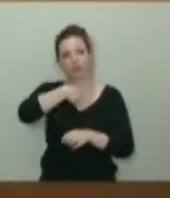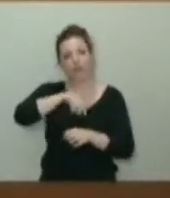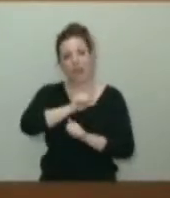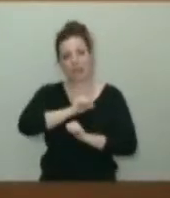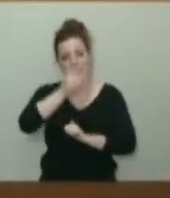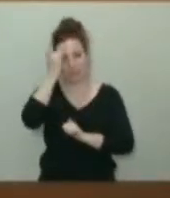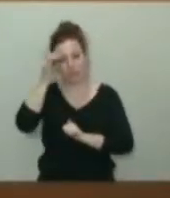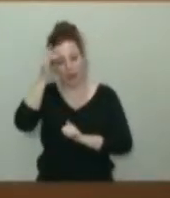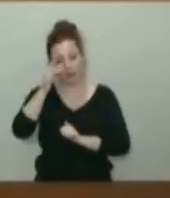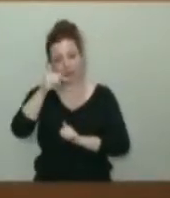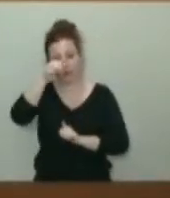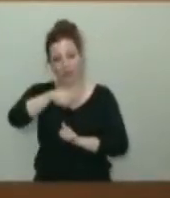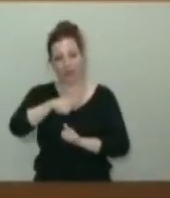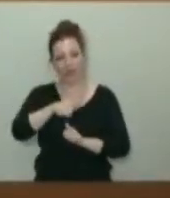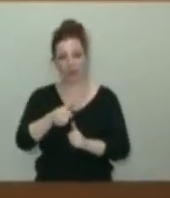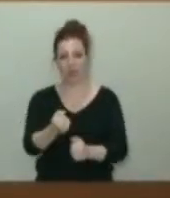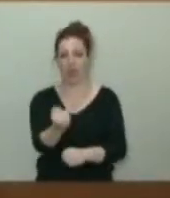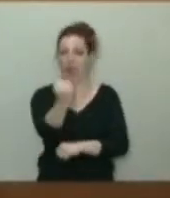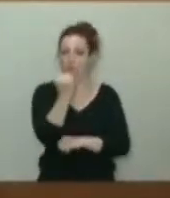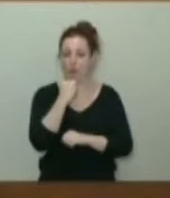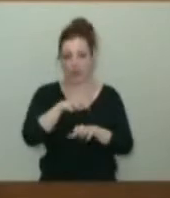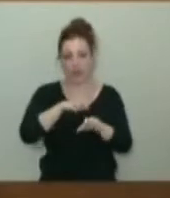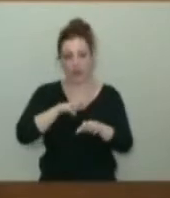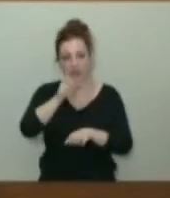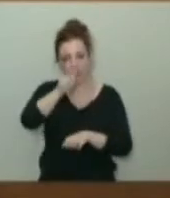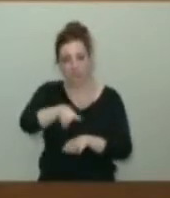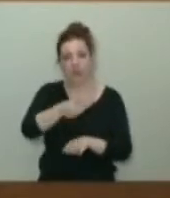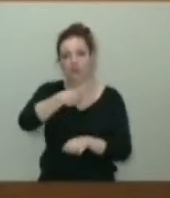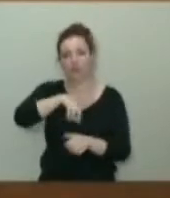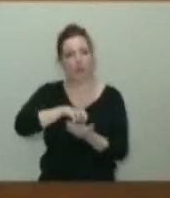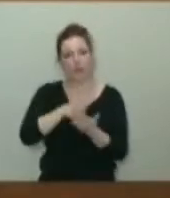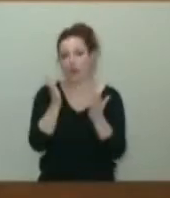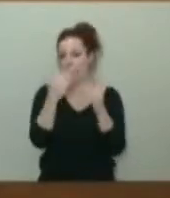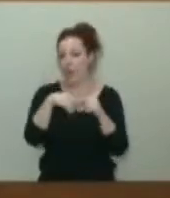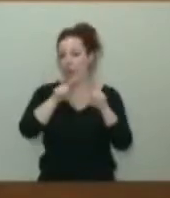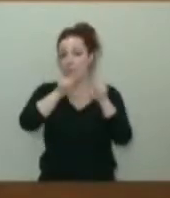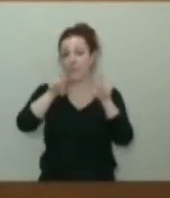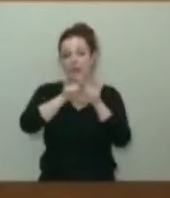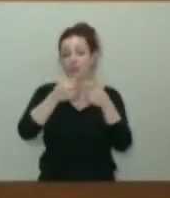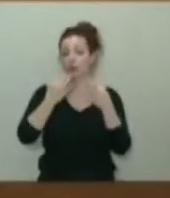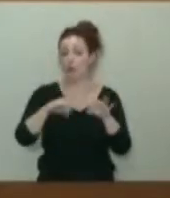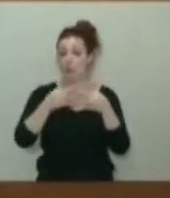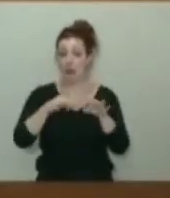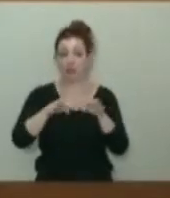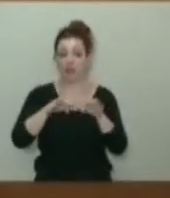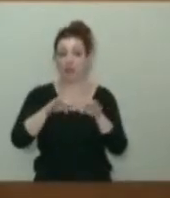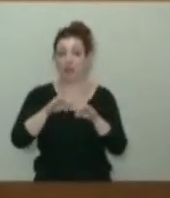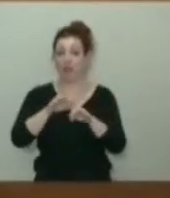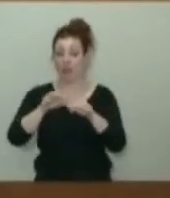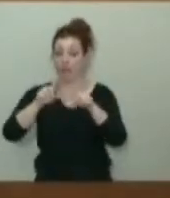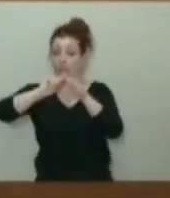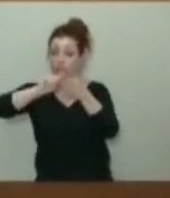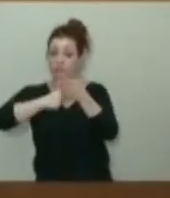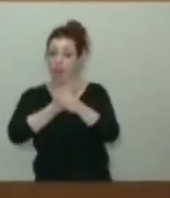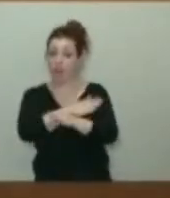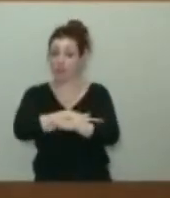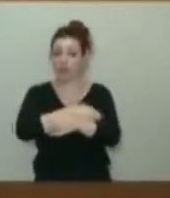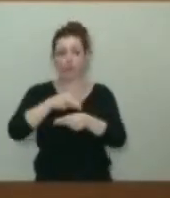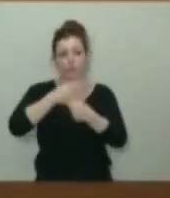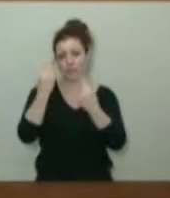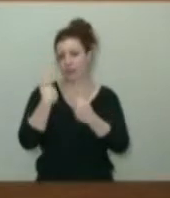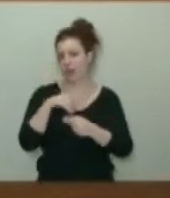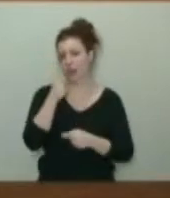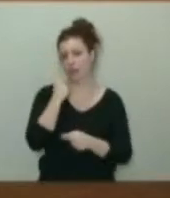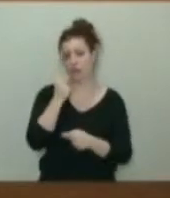también pueda conseguirse. No nos cabe ninguna duda de que las empresas suelen contratar con las administraciones públicas, ya están acostumbradas a